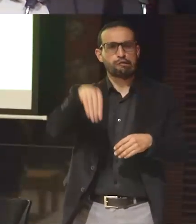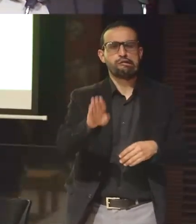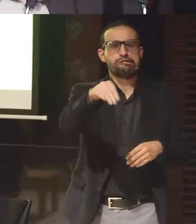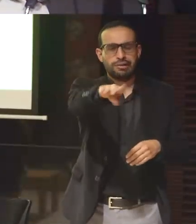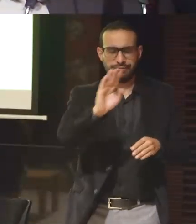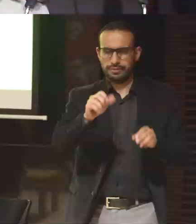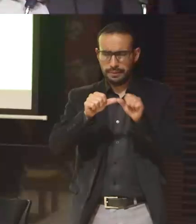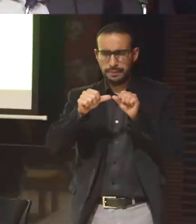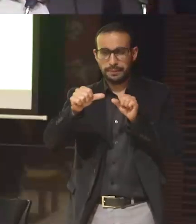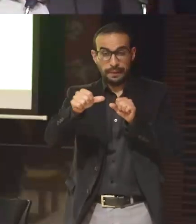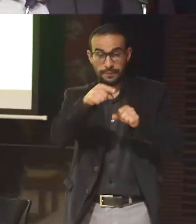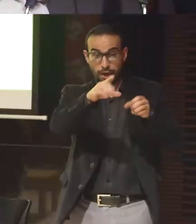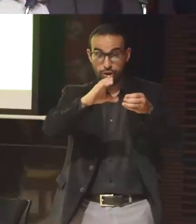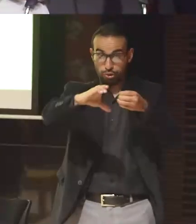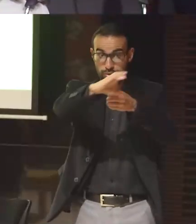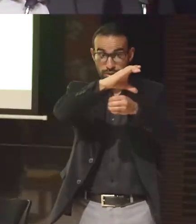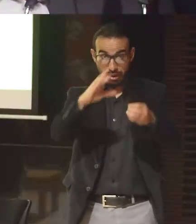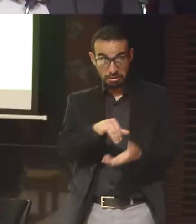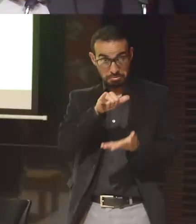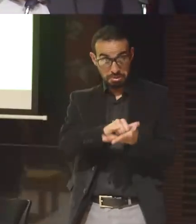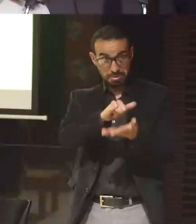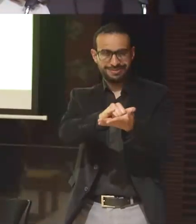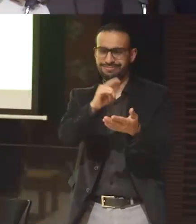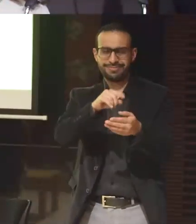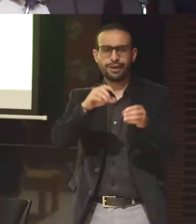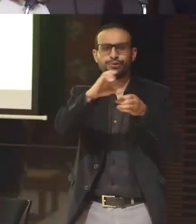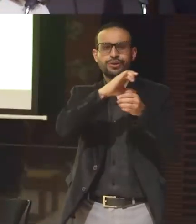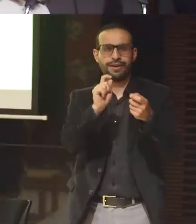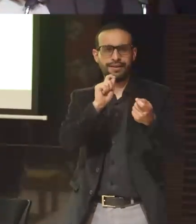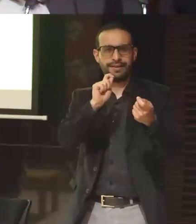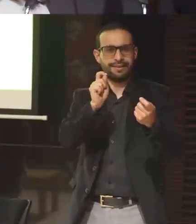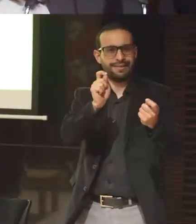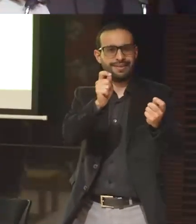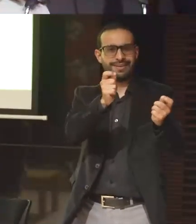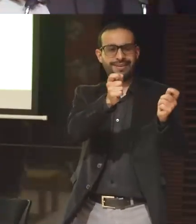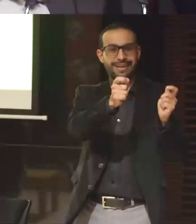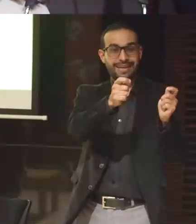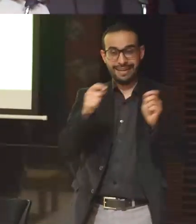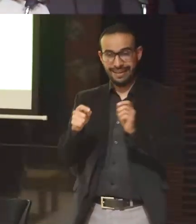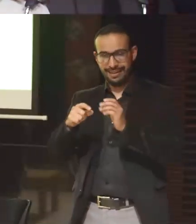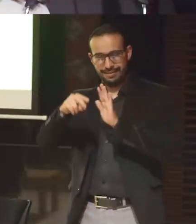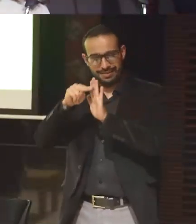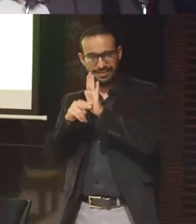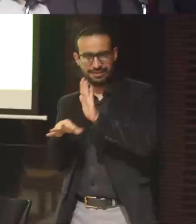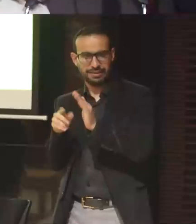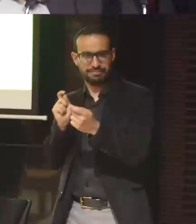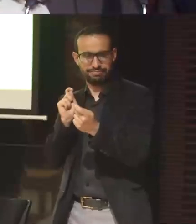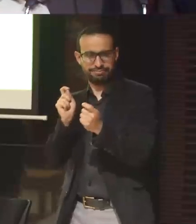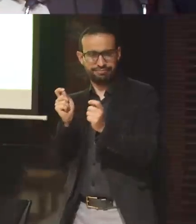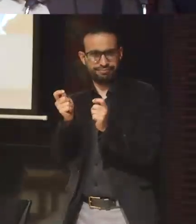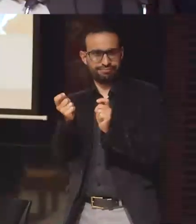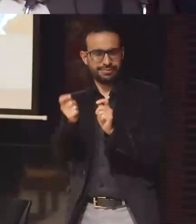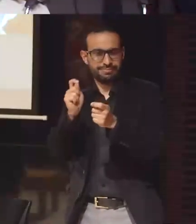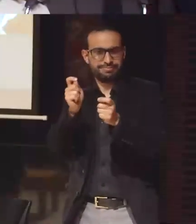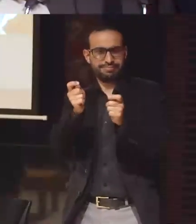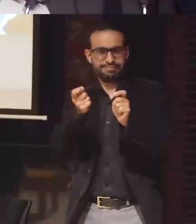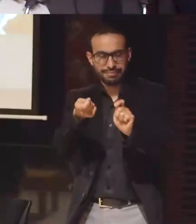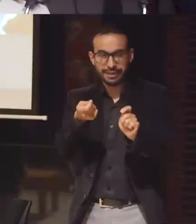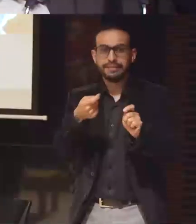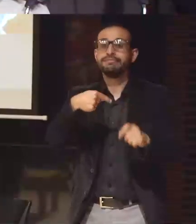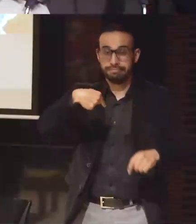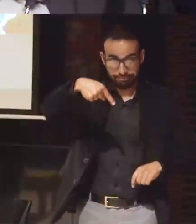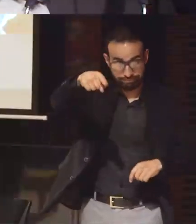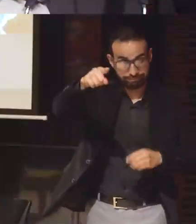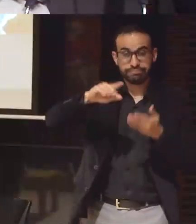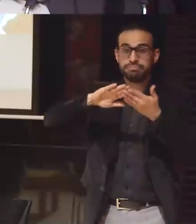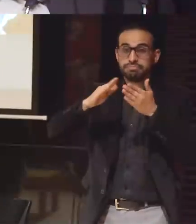la ciudad, uno tiene que poder evolucionar con la ciudad, y eso no se hace a través de todo lo que tú decías. Oír a la comunidad requiere que yo tenga una flexibilidad en